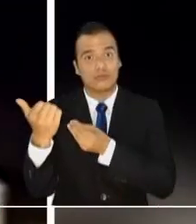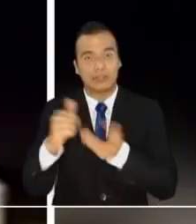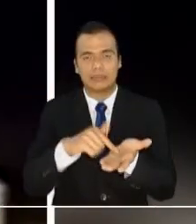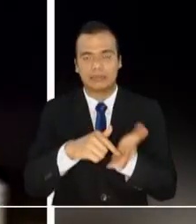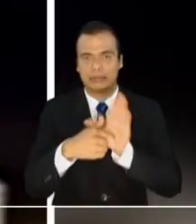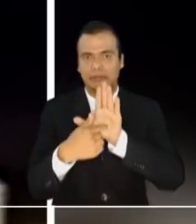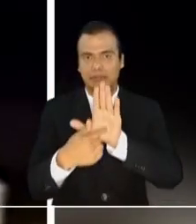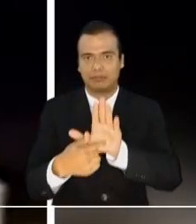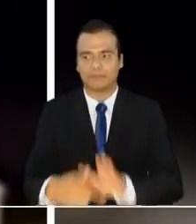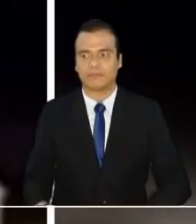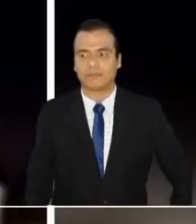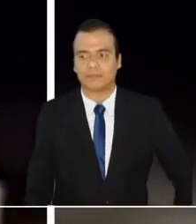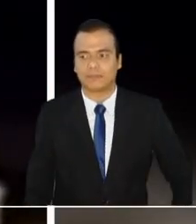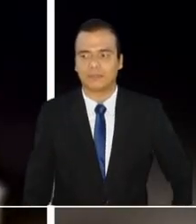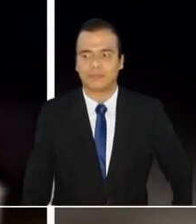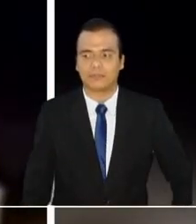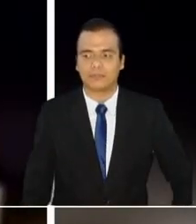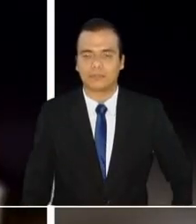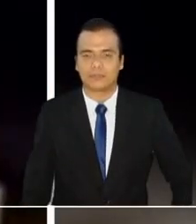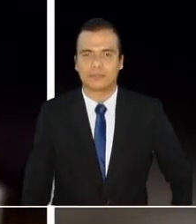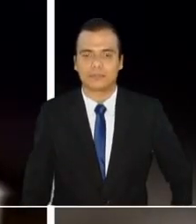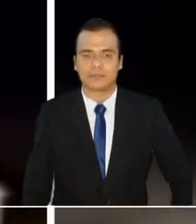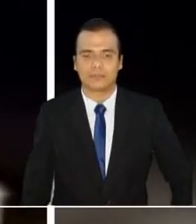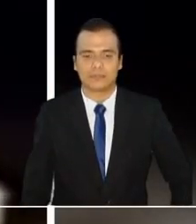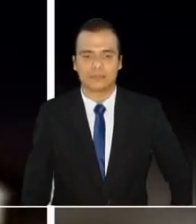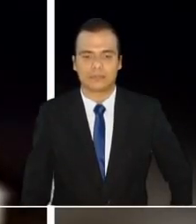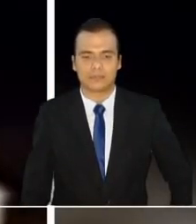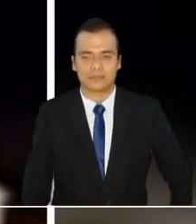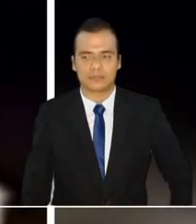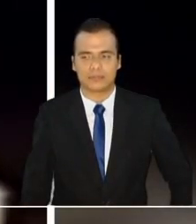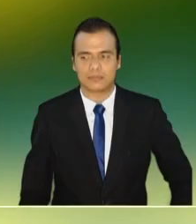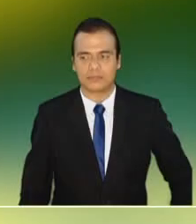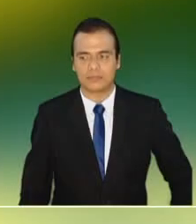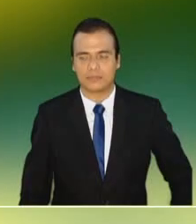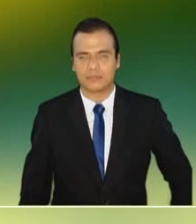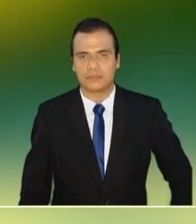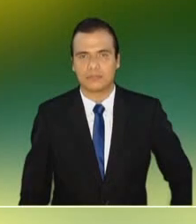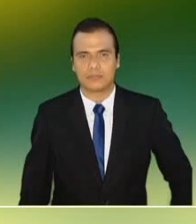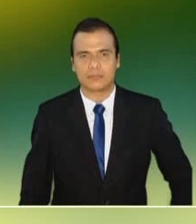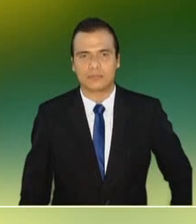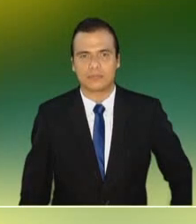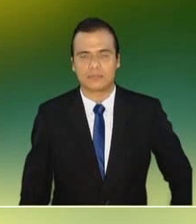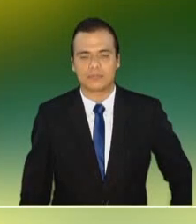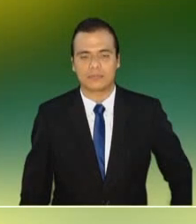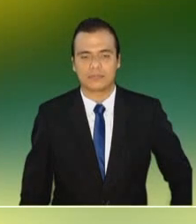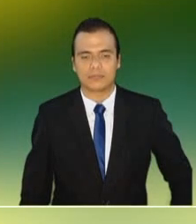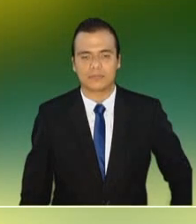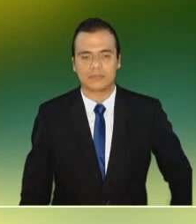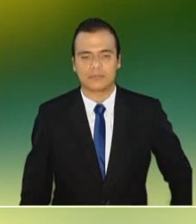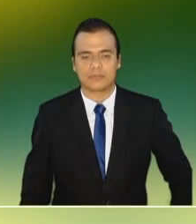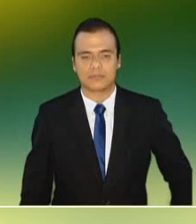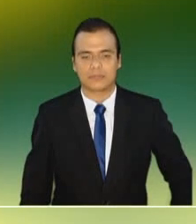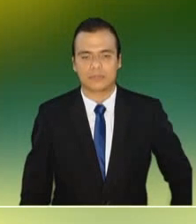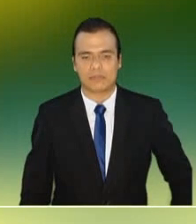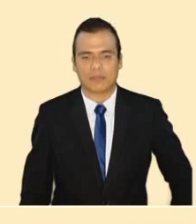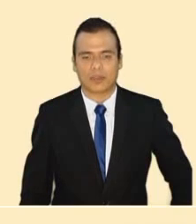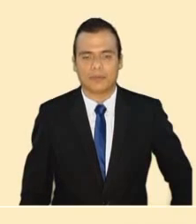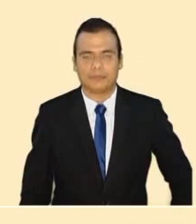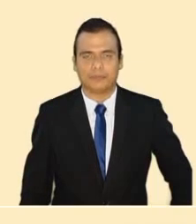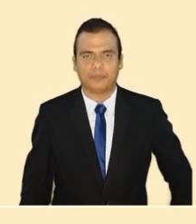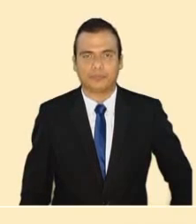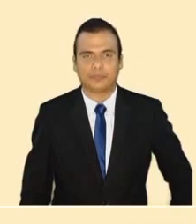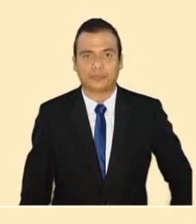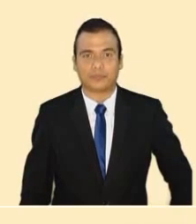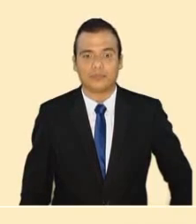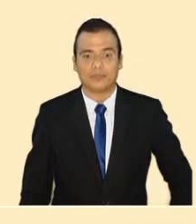No sigas diciendo que un amigo tuyo... ¡Ataca, Quintero! Compositor, arreglista, cantante y